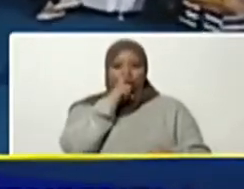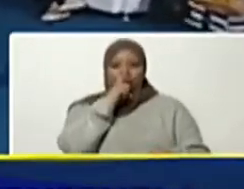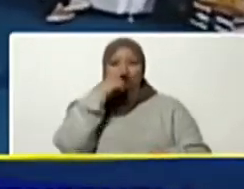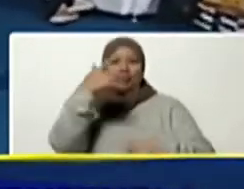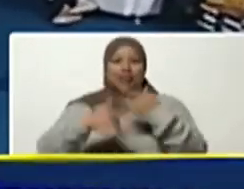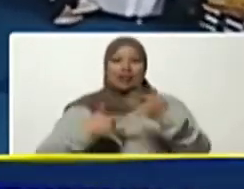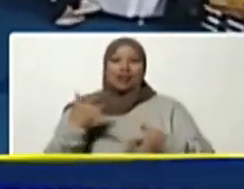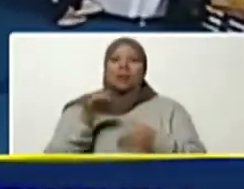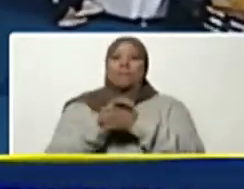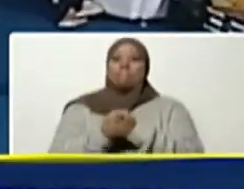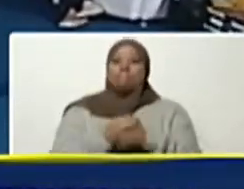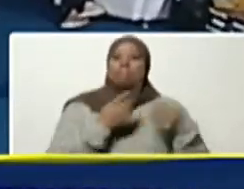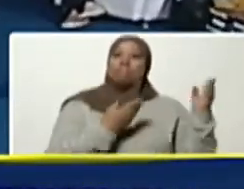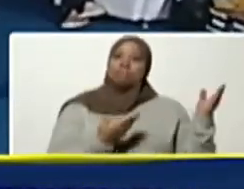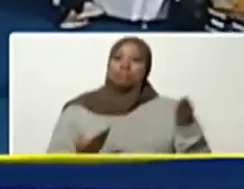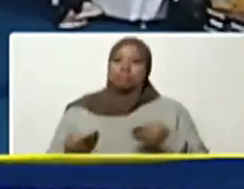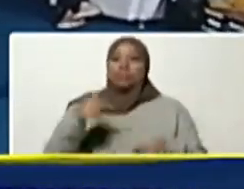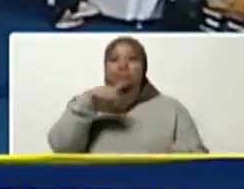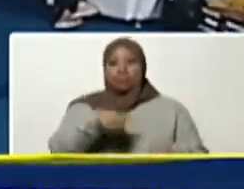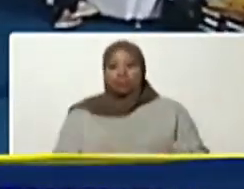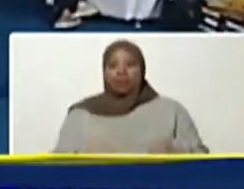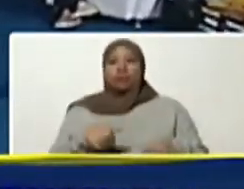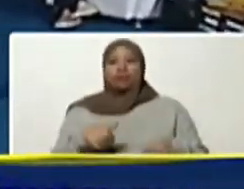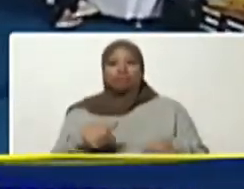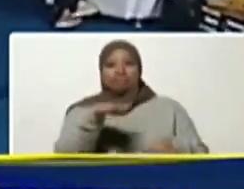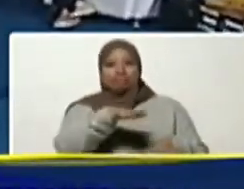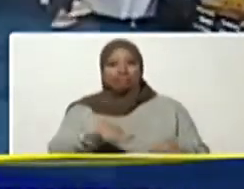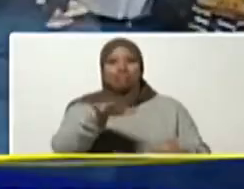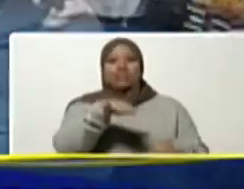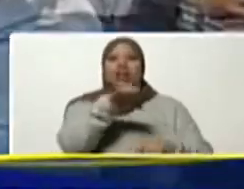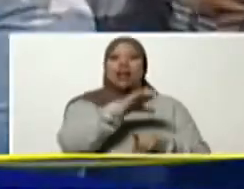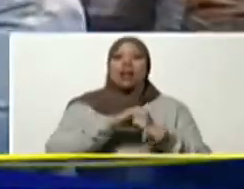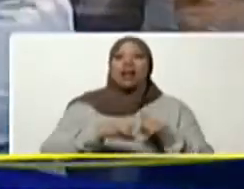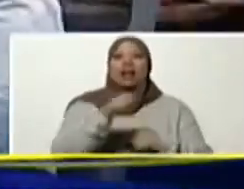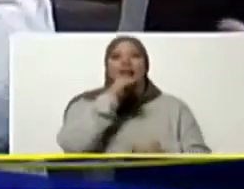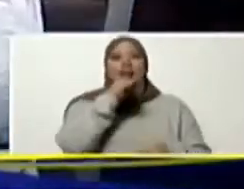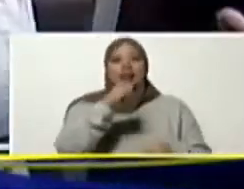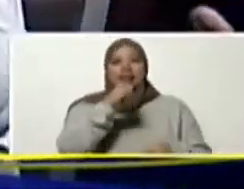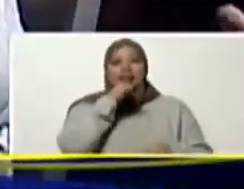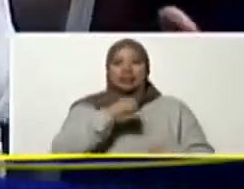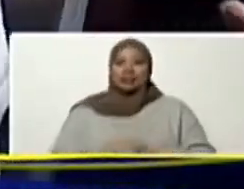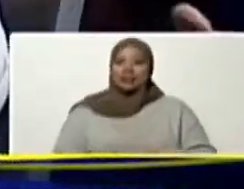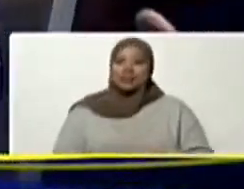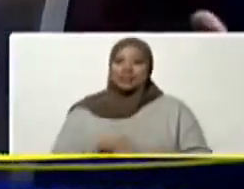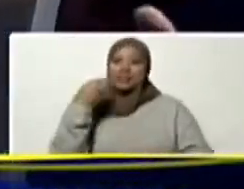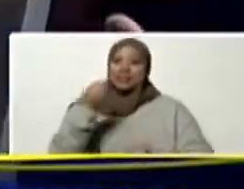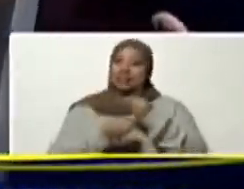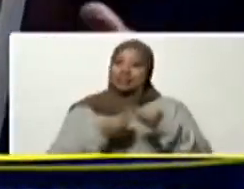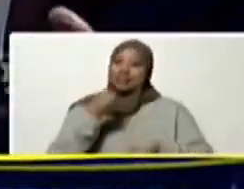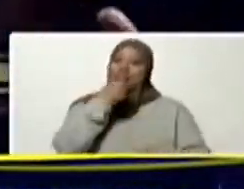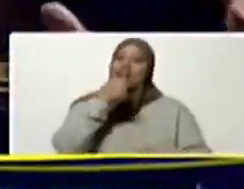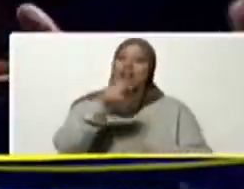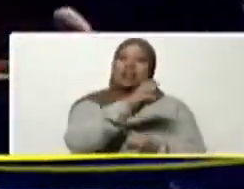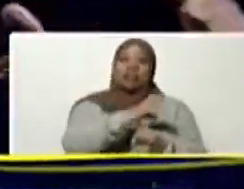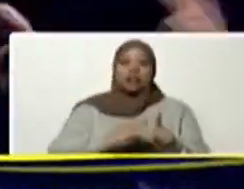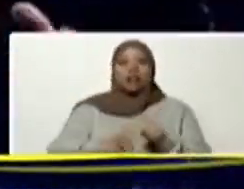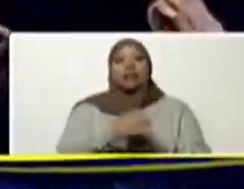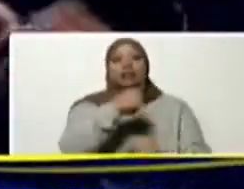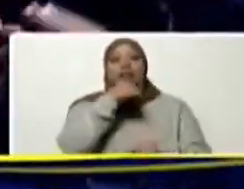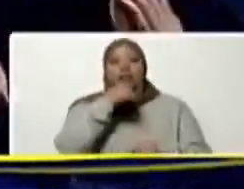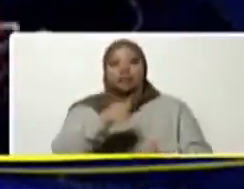quien damos la más cordial bienvenida aquí a los espacios de la Galería de Arte Nacional. Bienvenidos,